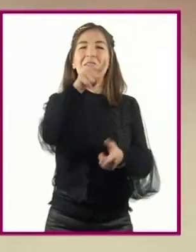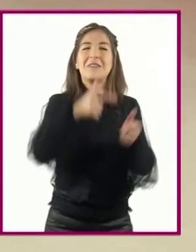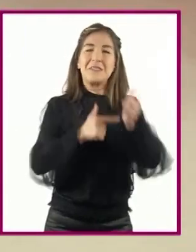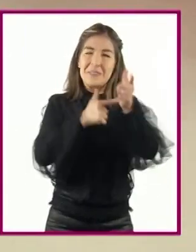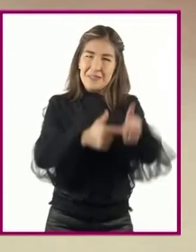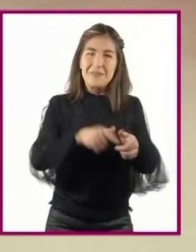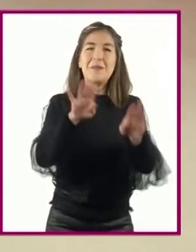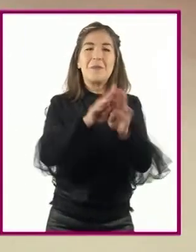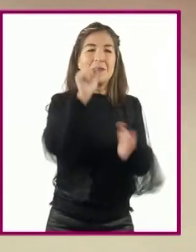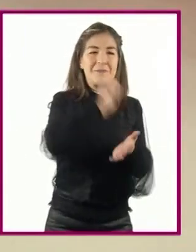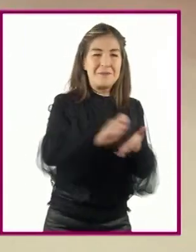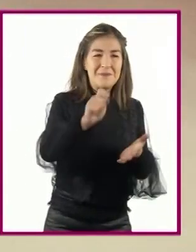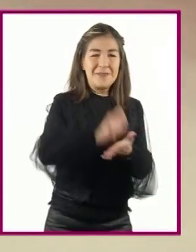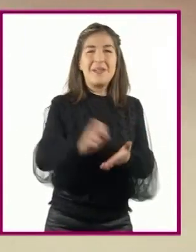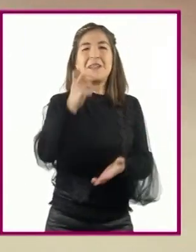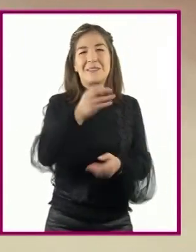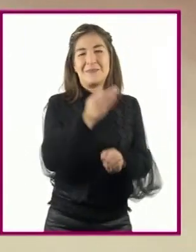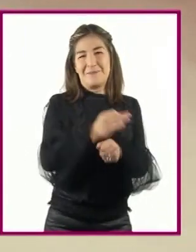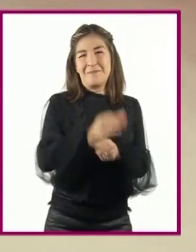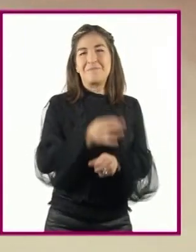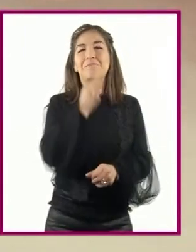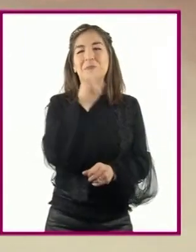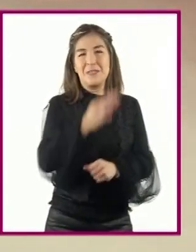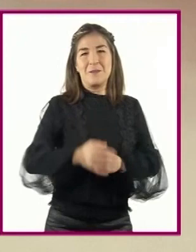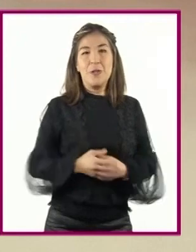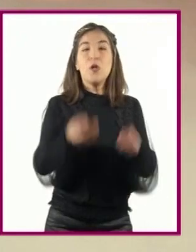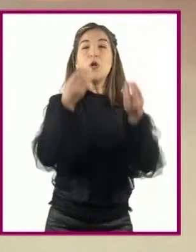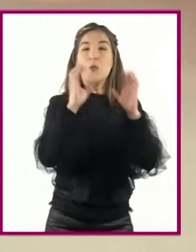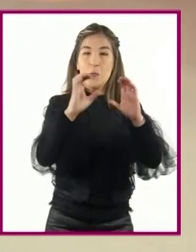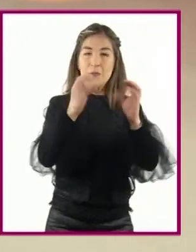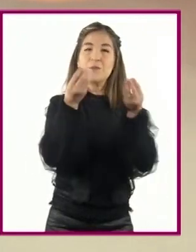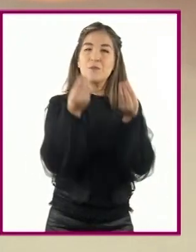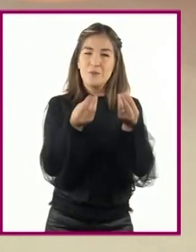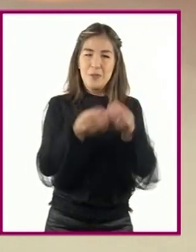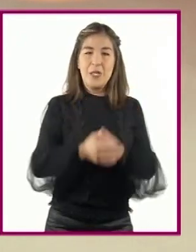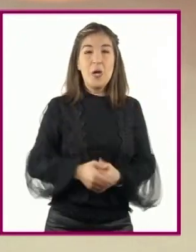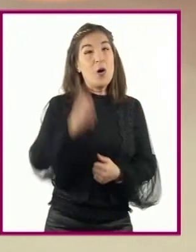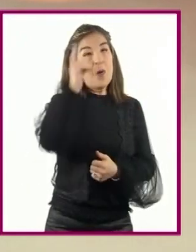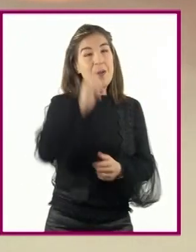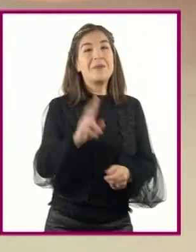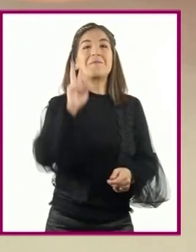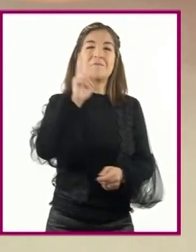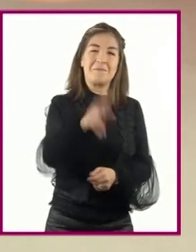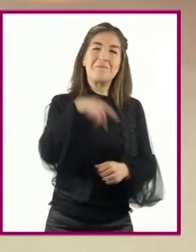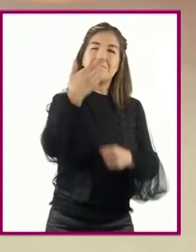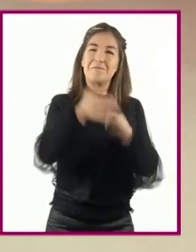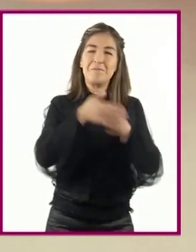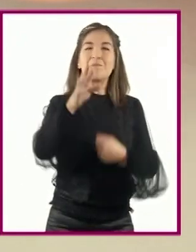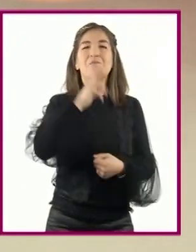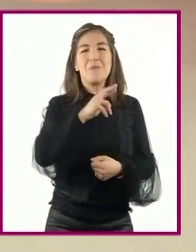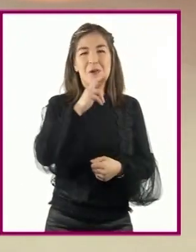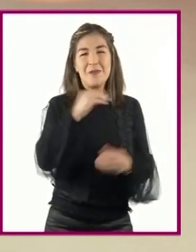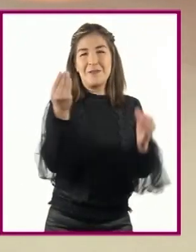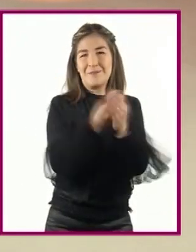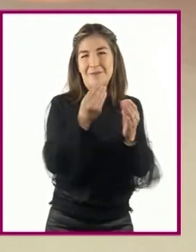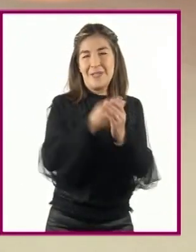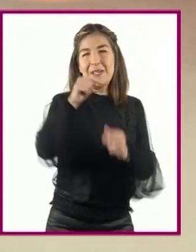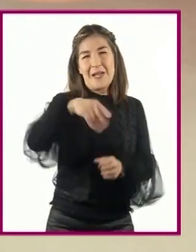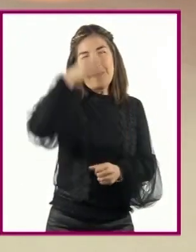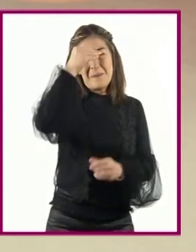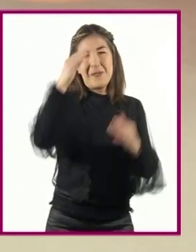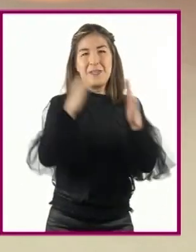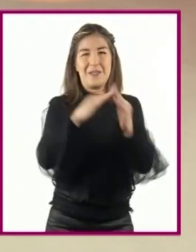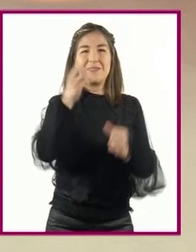con nosotros durante estos minutos. Cuídense mucho y espero verlos pronto en otra sesión de Aprende en